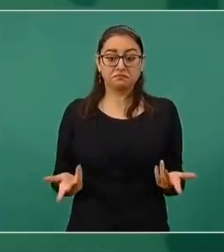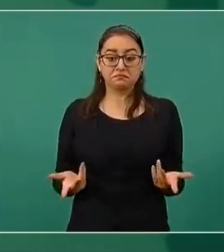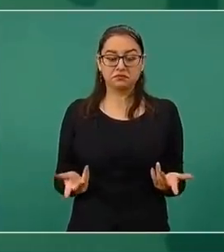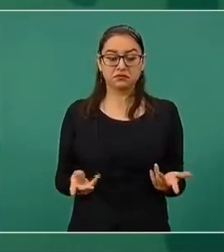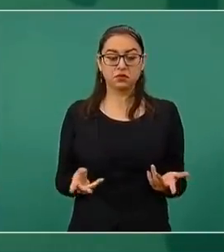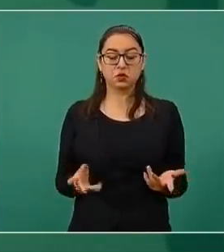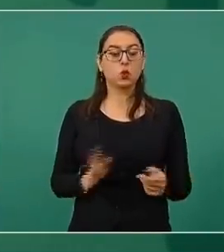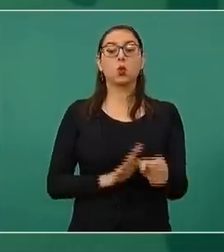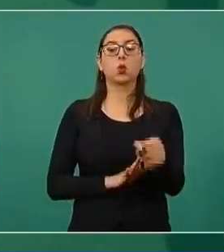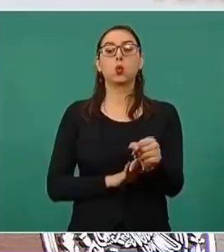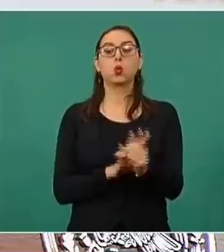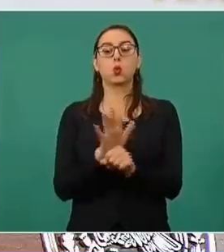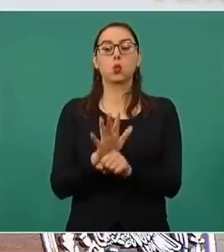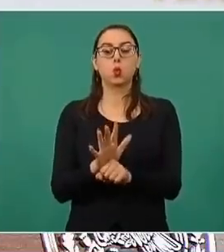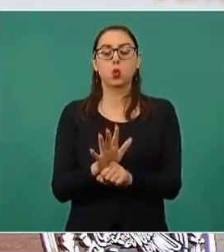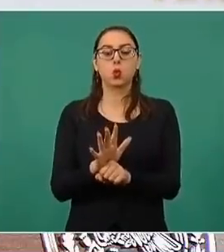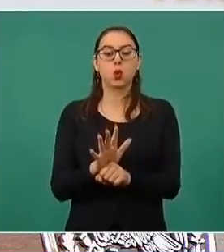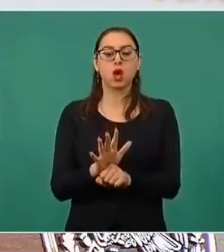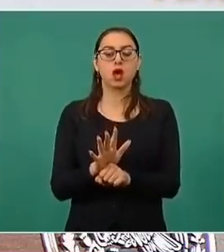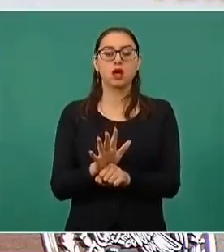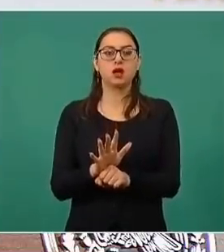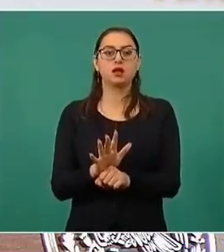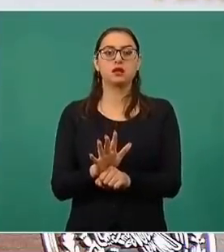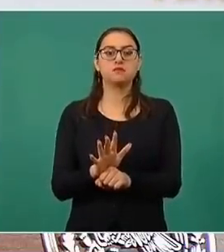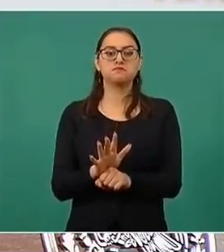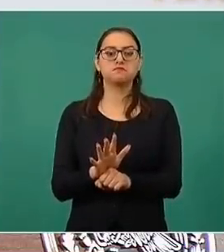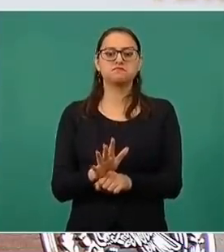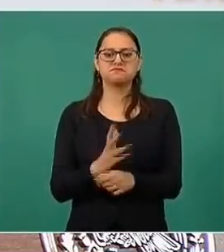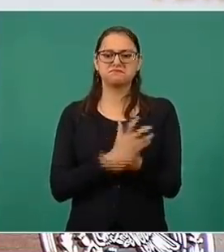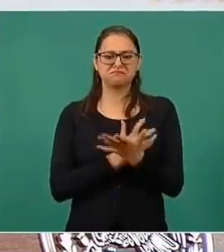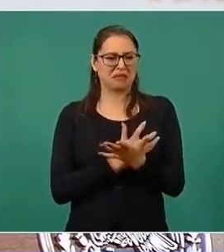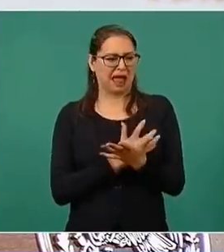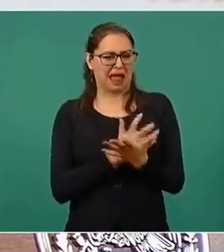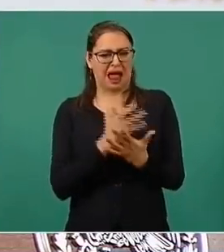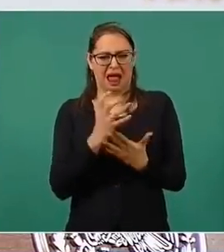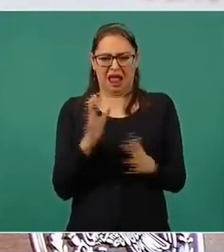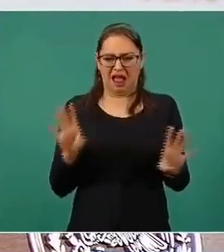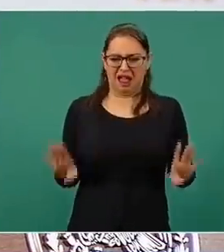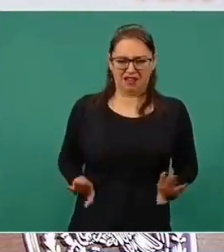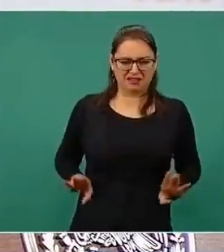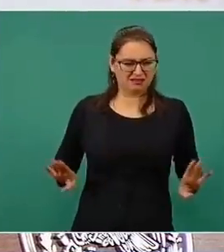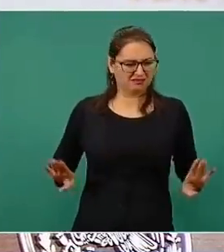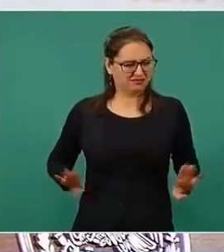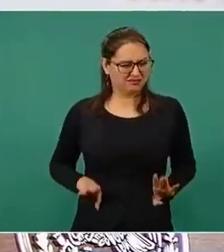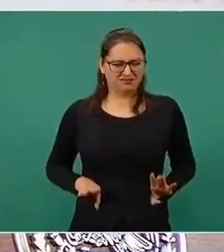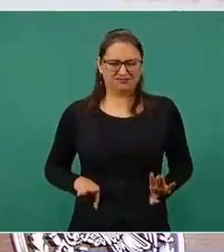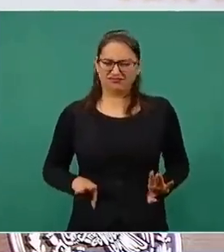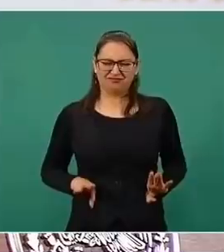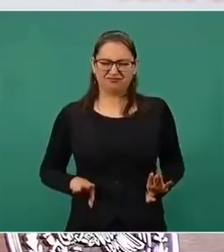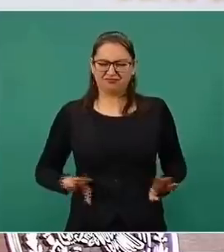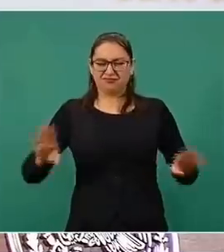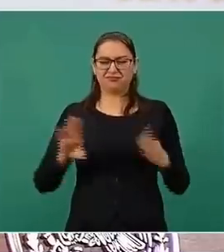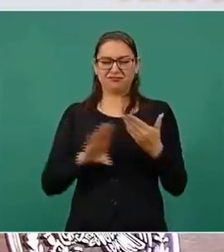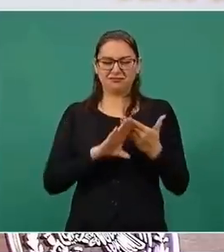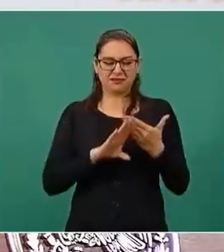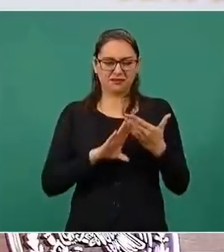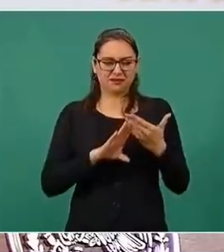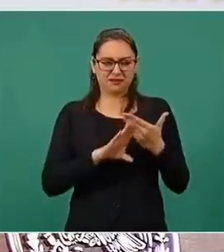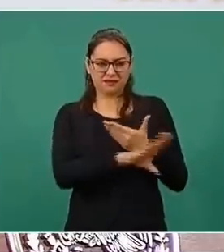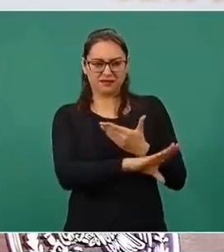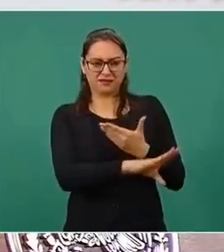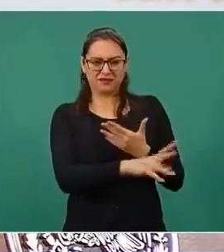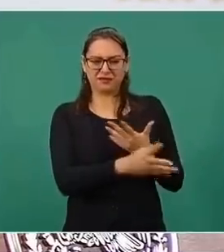extremista de rechazar todo,